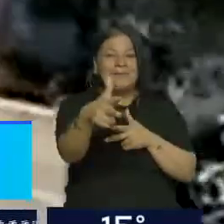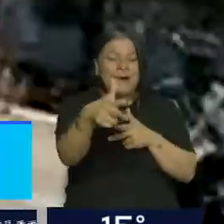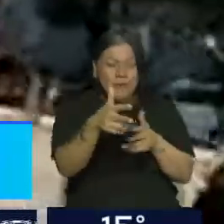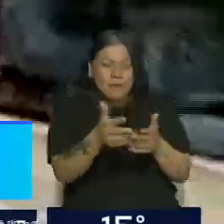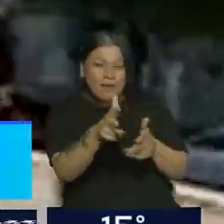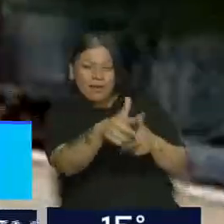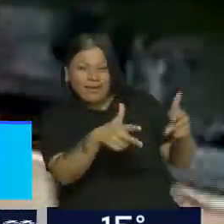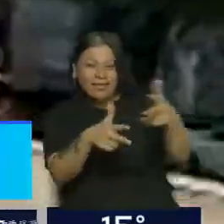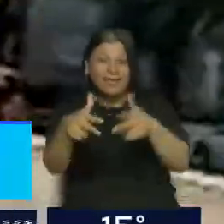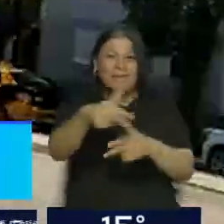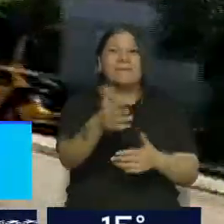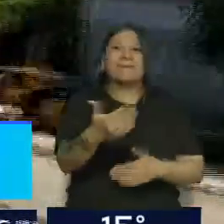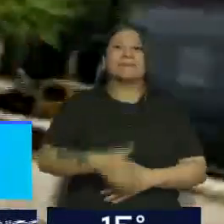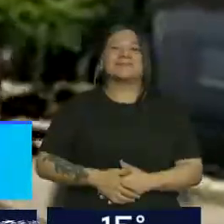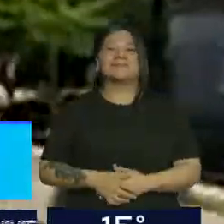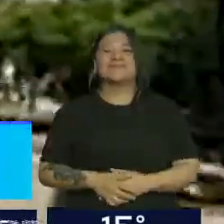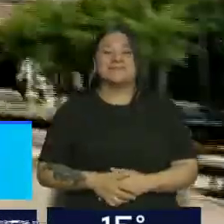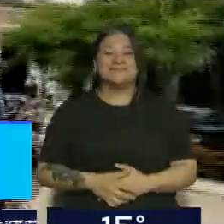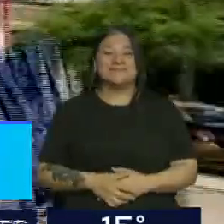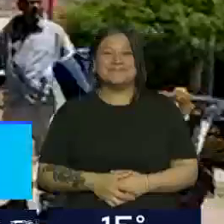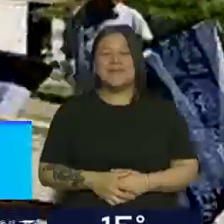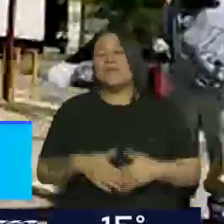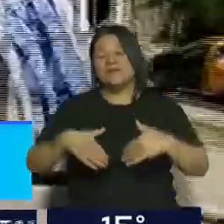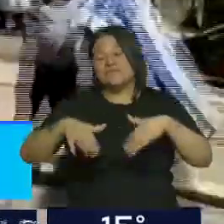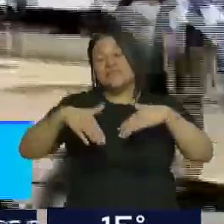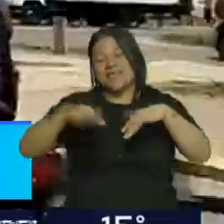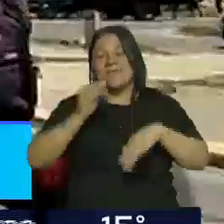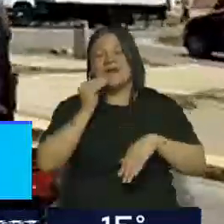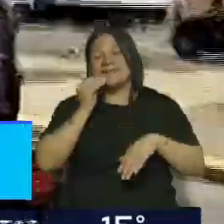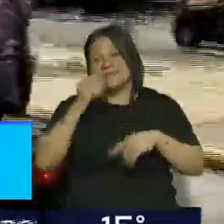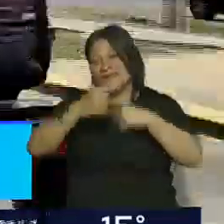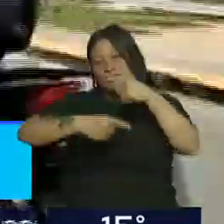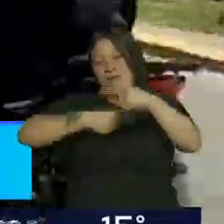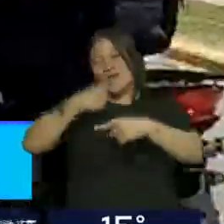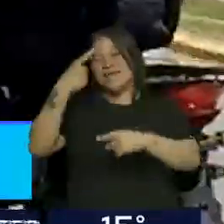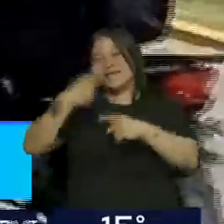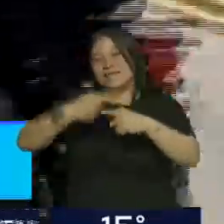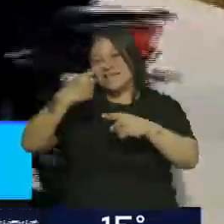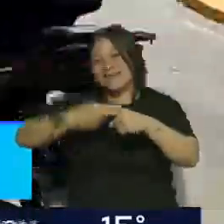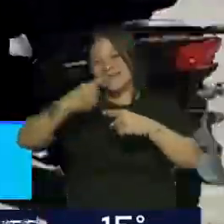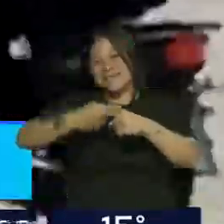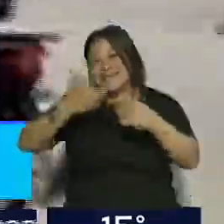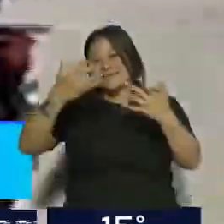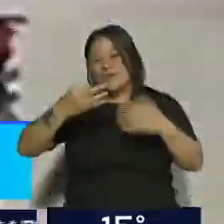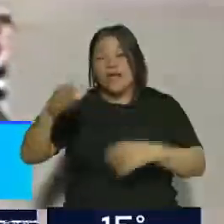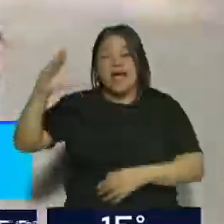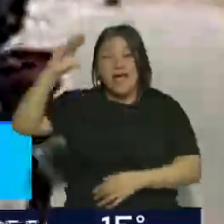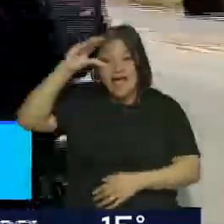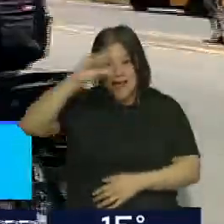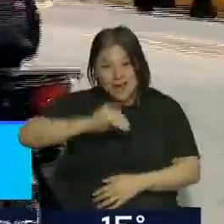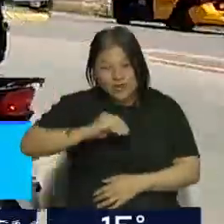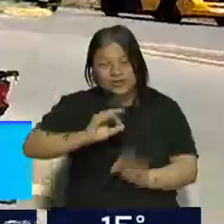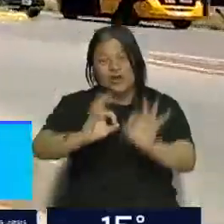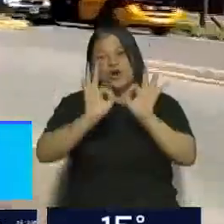Arielito? Eso, Arielito, dale. Vamos, que bueno, lo vamos a dejar seguir a Chicho con esta celebración, este festejo, y seguramente a la noche vamos a tener, como